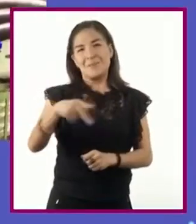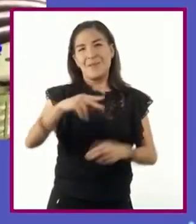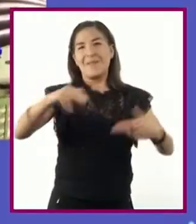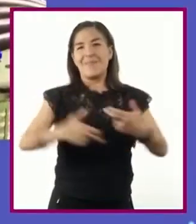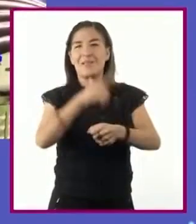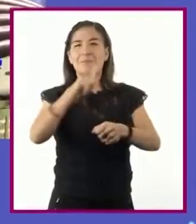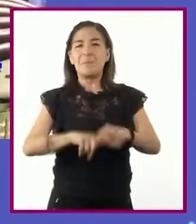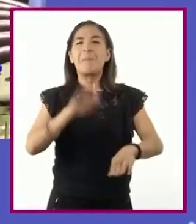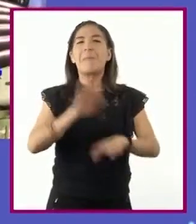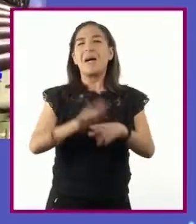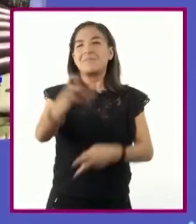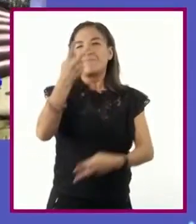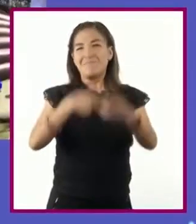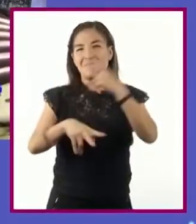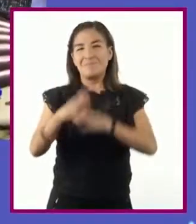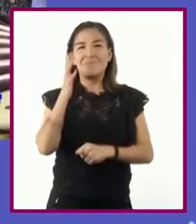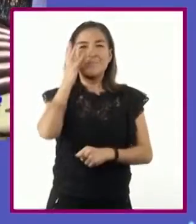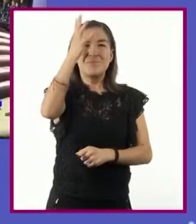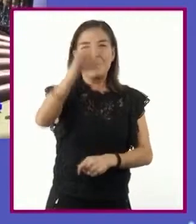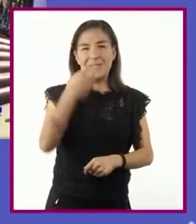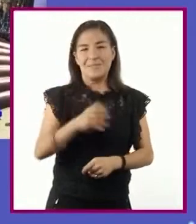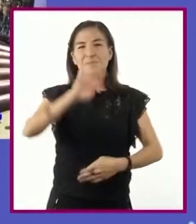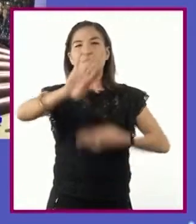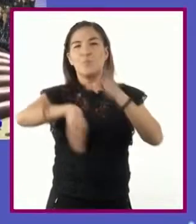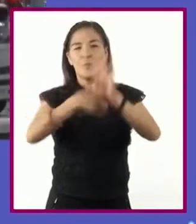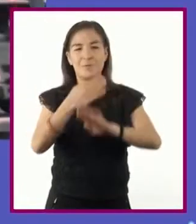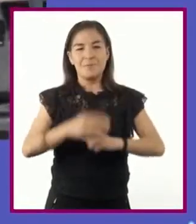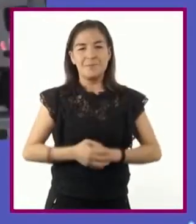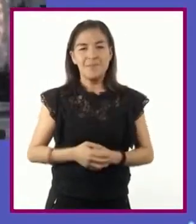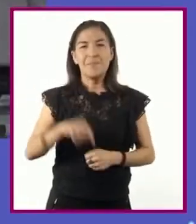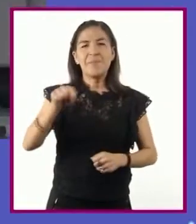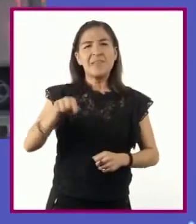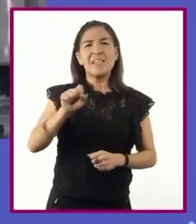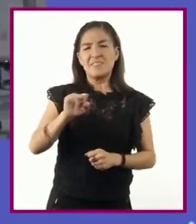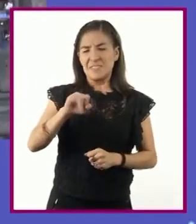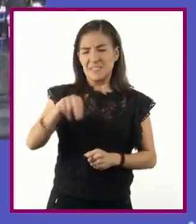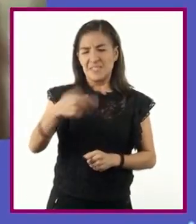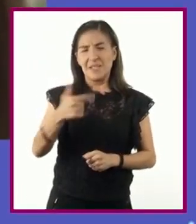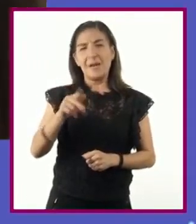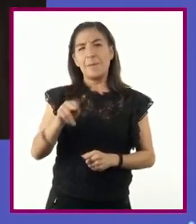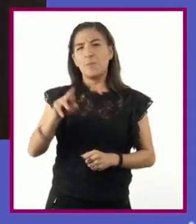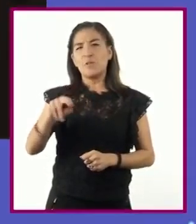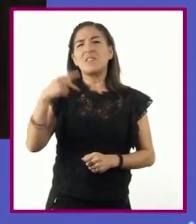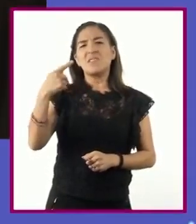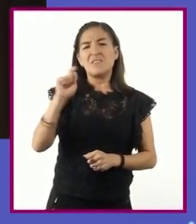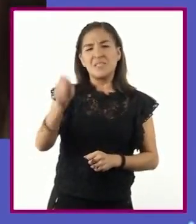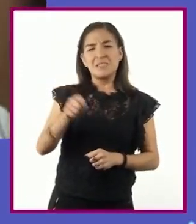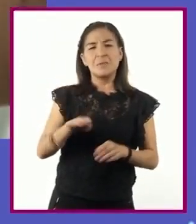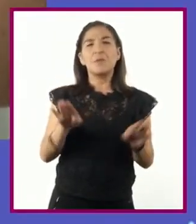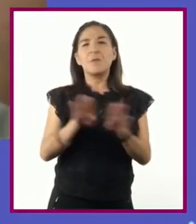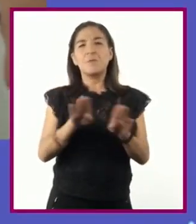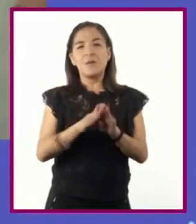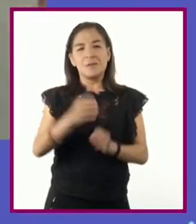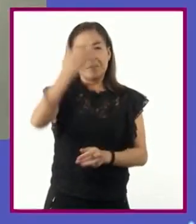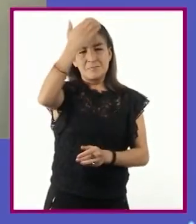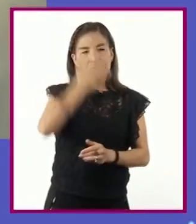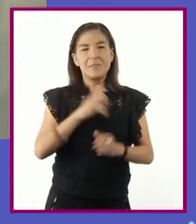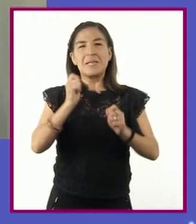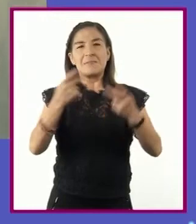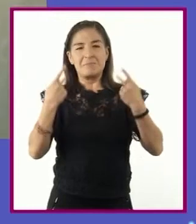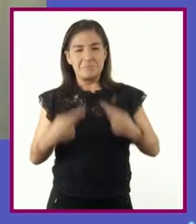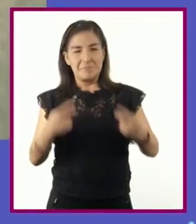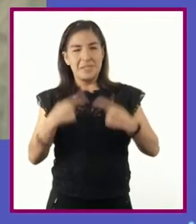mundo. En Singapur, tener cara significa contar con dignidad personal.